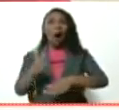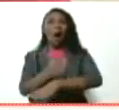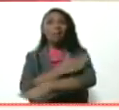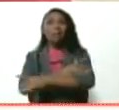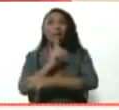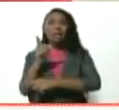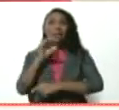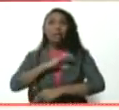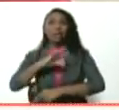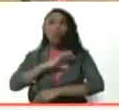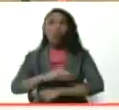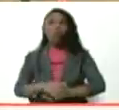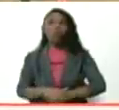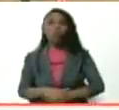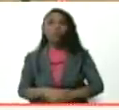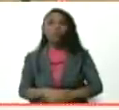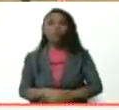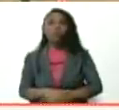señor.